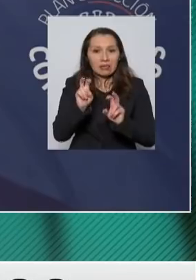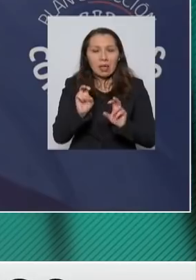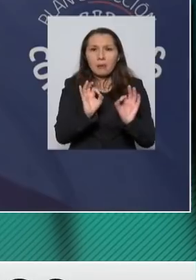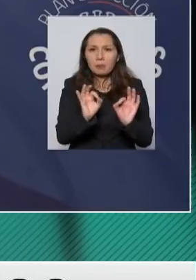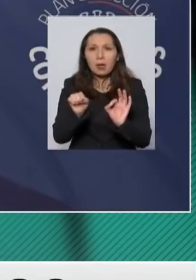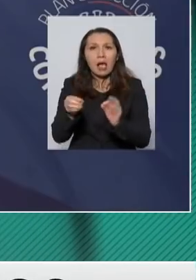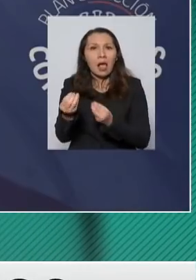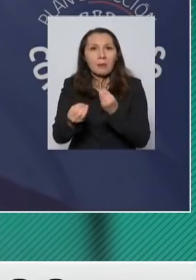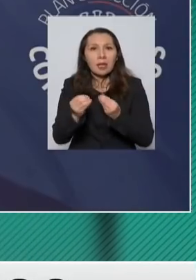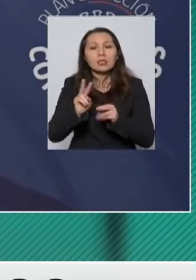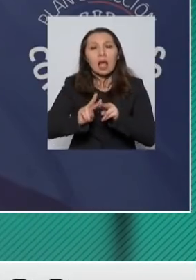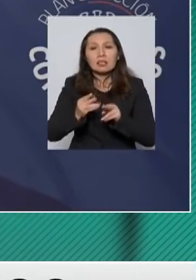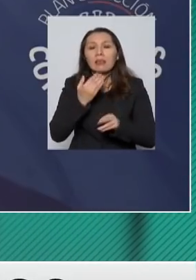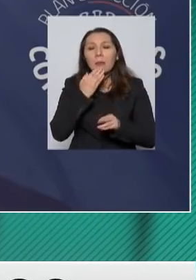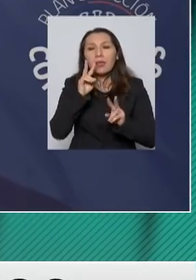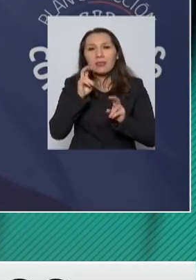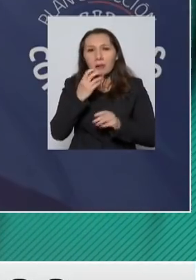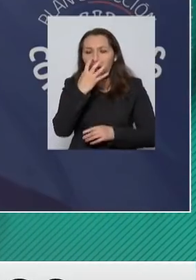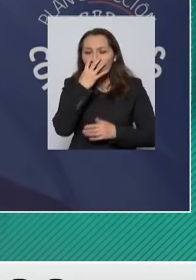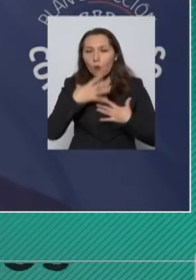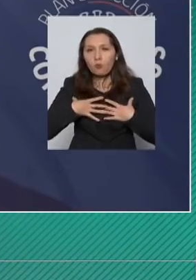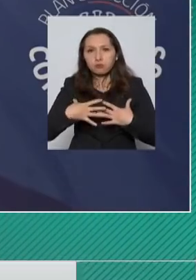apropiadamente el tema de los ventiladores mecánicos.